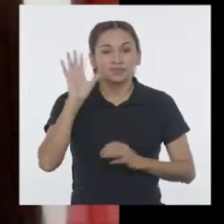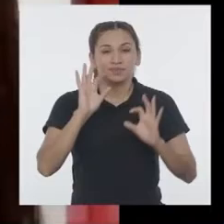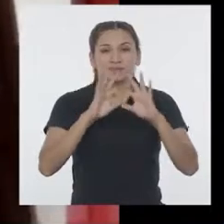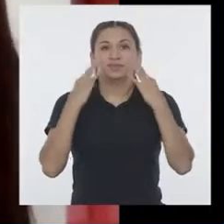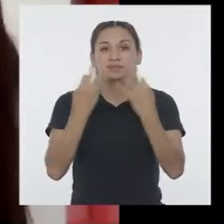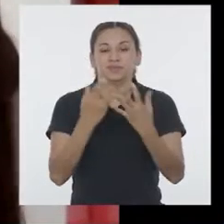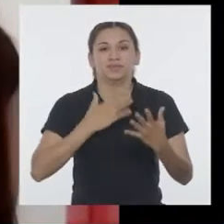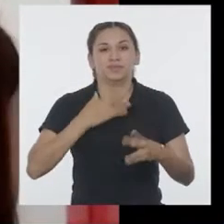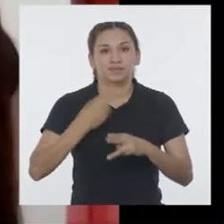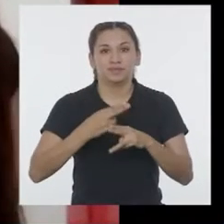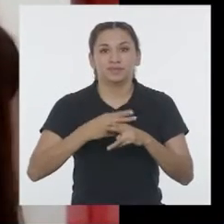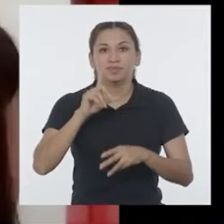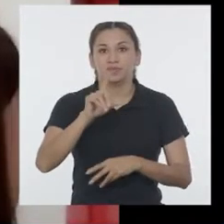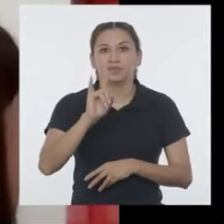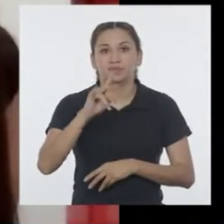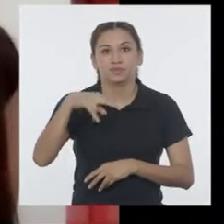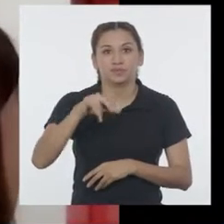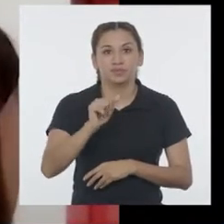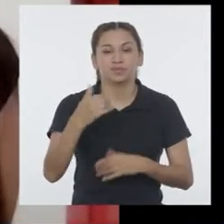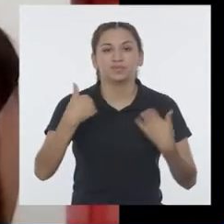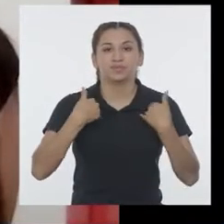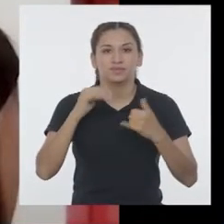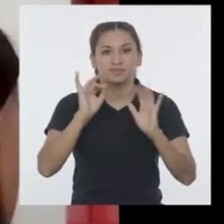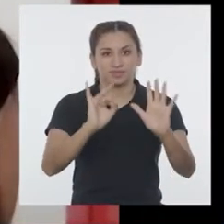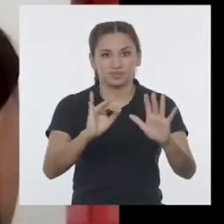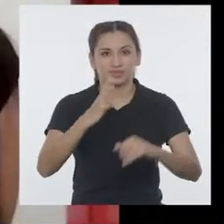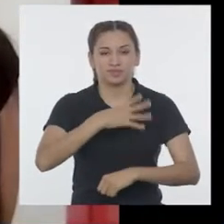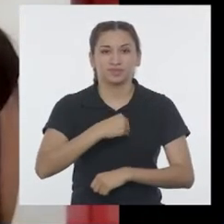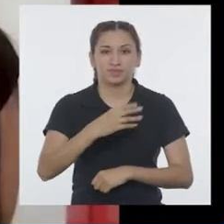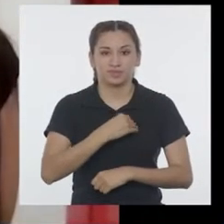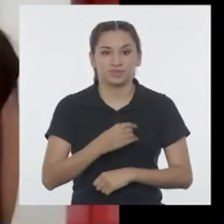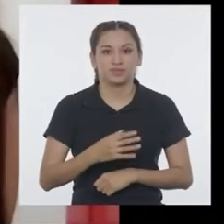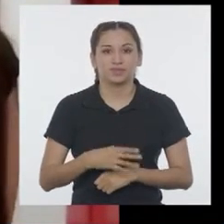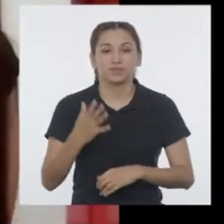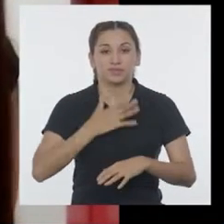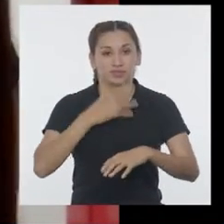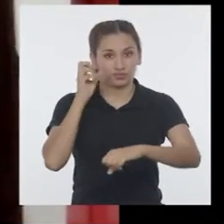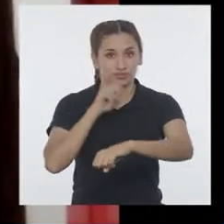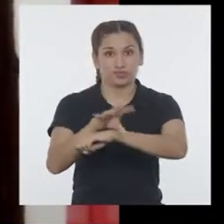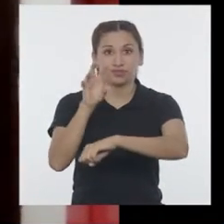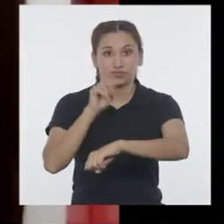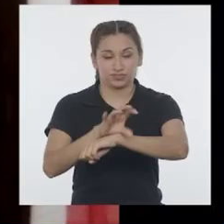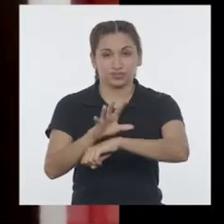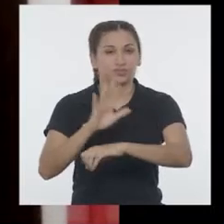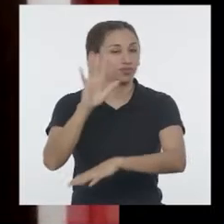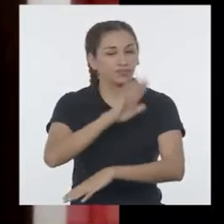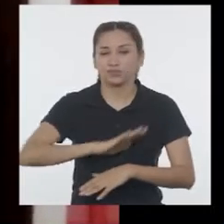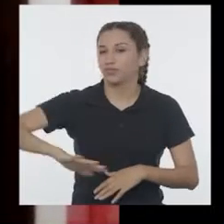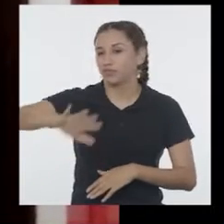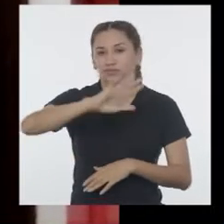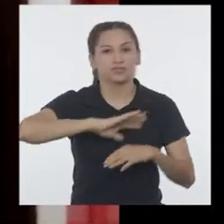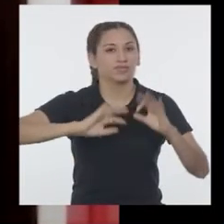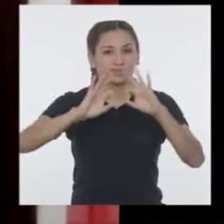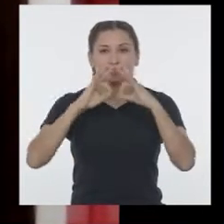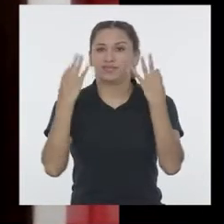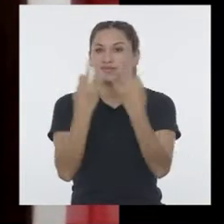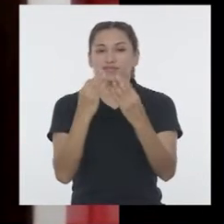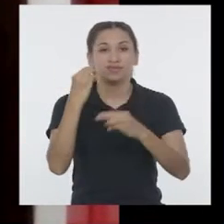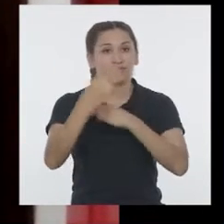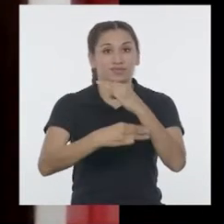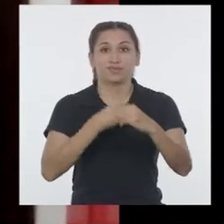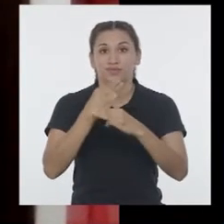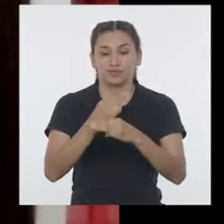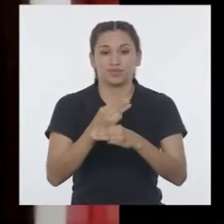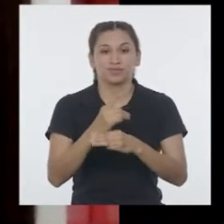Hola familias, mi nombre es Luna, yo tengo 7 años y les recomiendo a todas las familias del